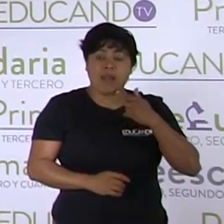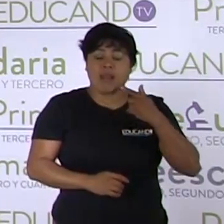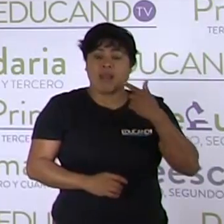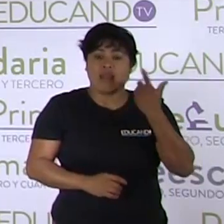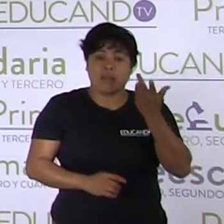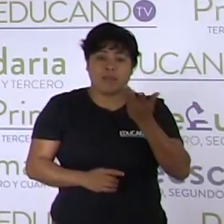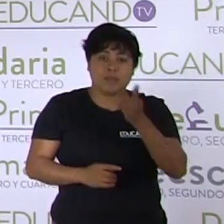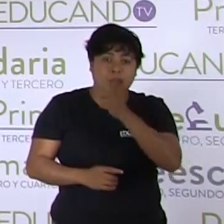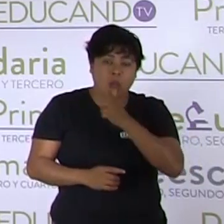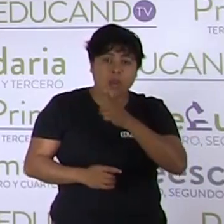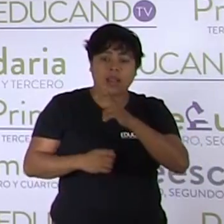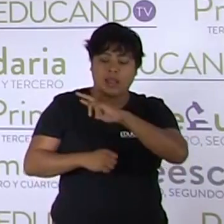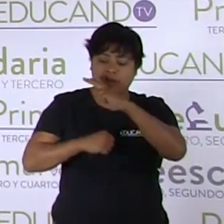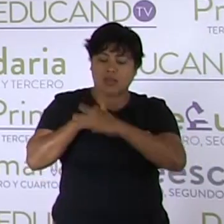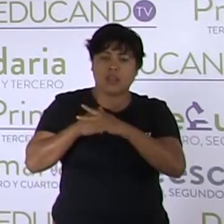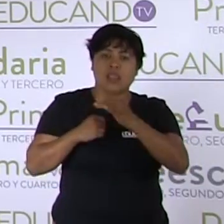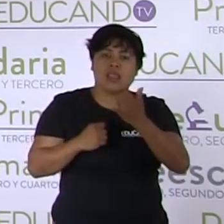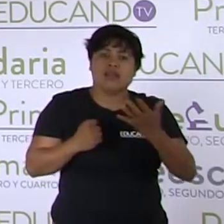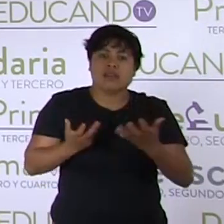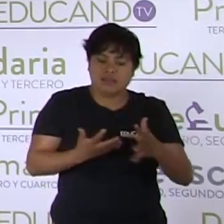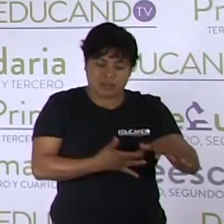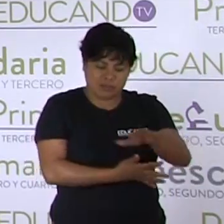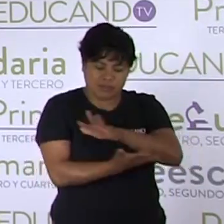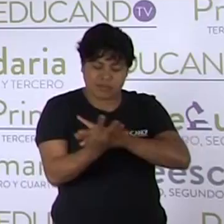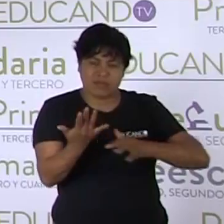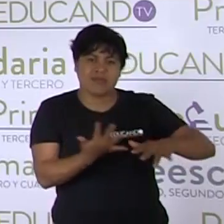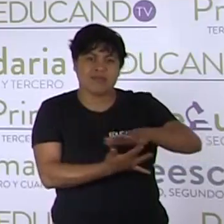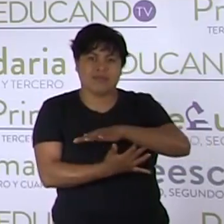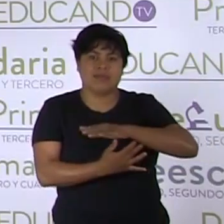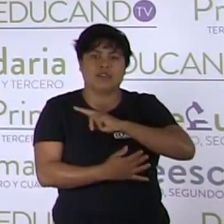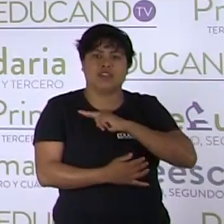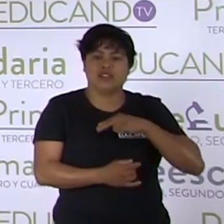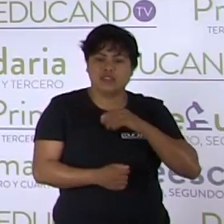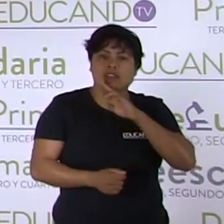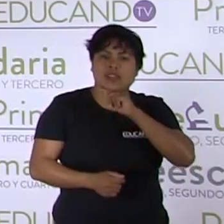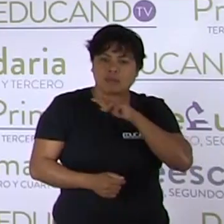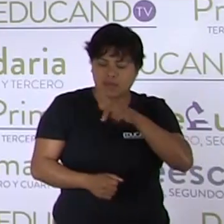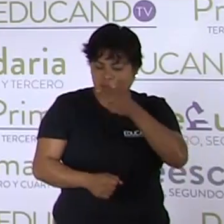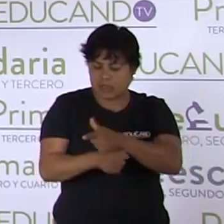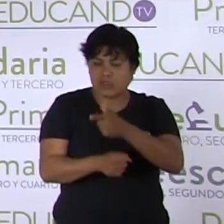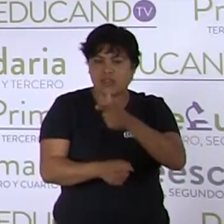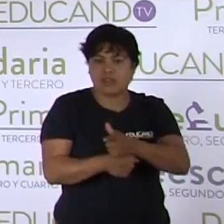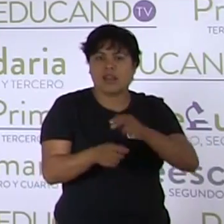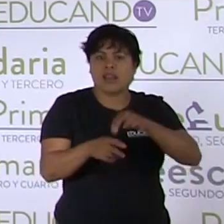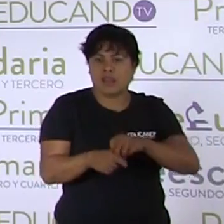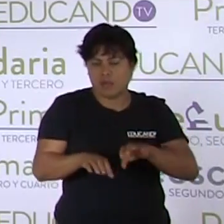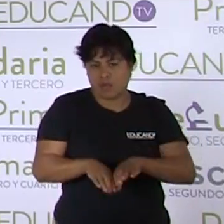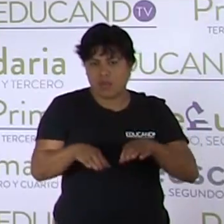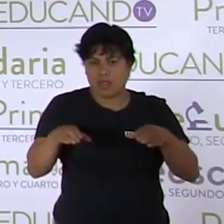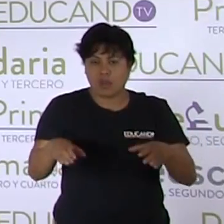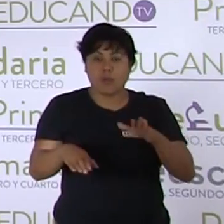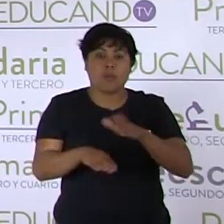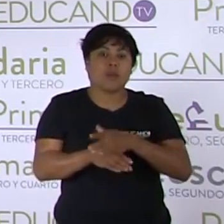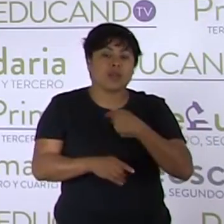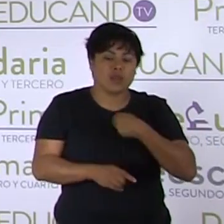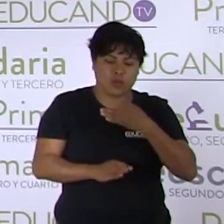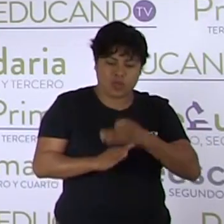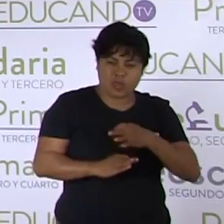que se ha ido dando una mezcla y que lo vamos a encontrar en los cuentos. ¿Por qué es